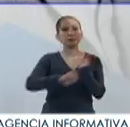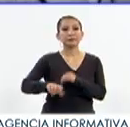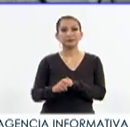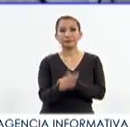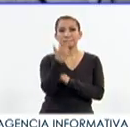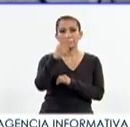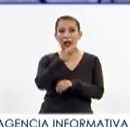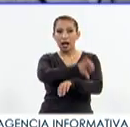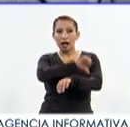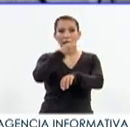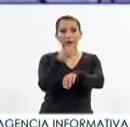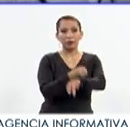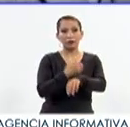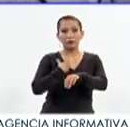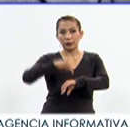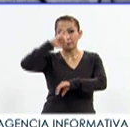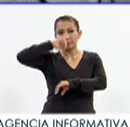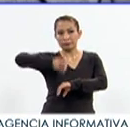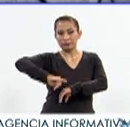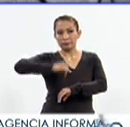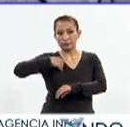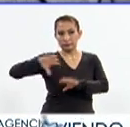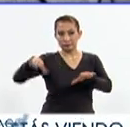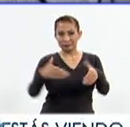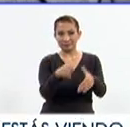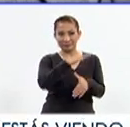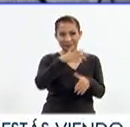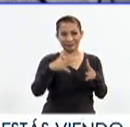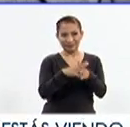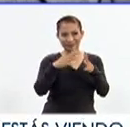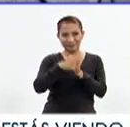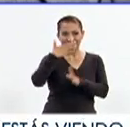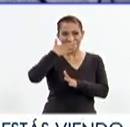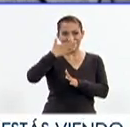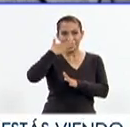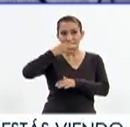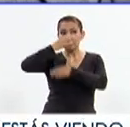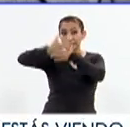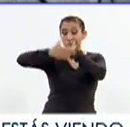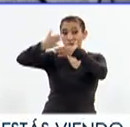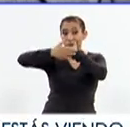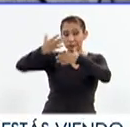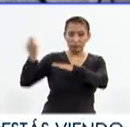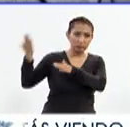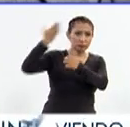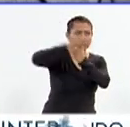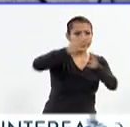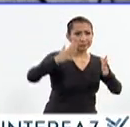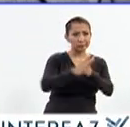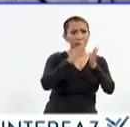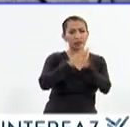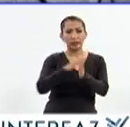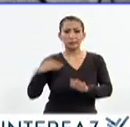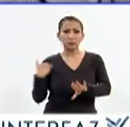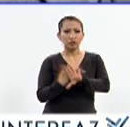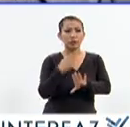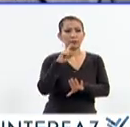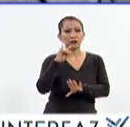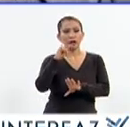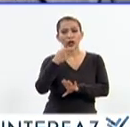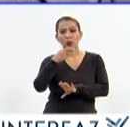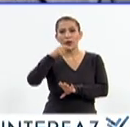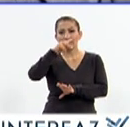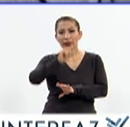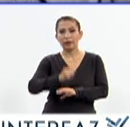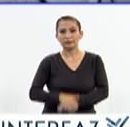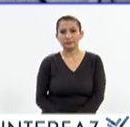En 1913, Álvaro Obregón, jefe de la sección de guerra de Sonora, llamó al pueblo a combatir al régimen de Victoriano